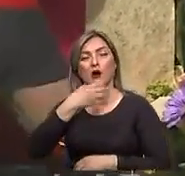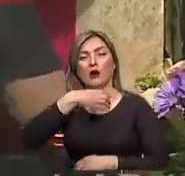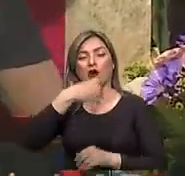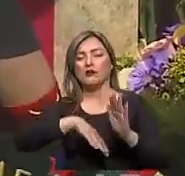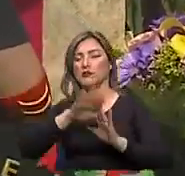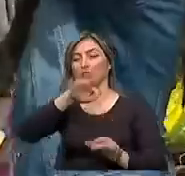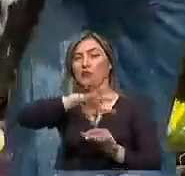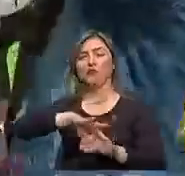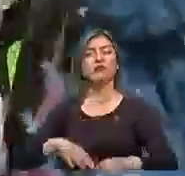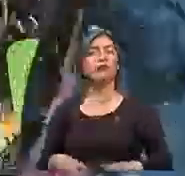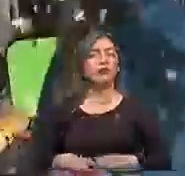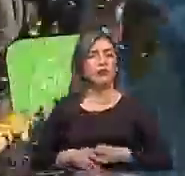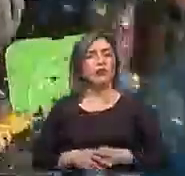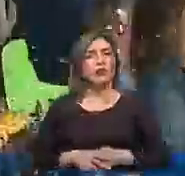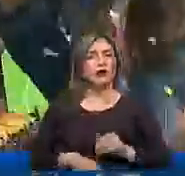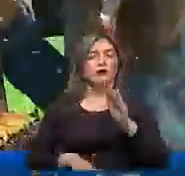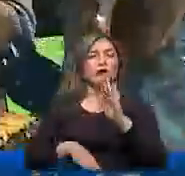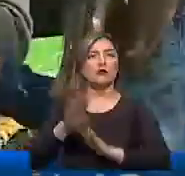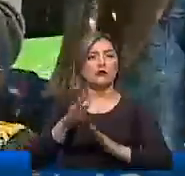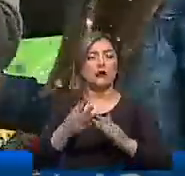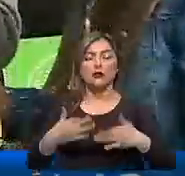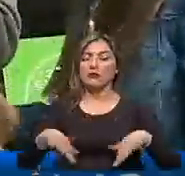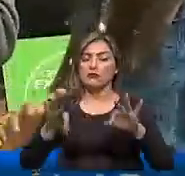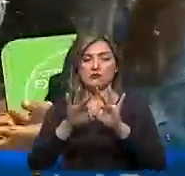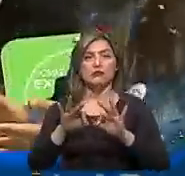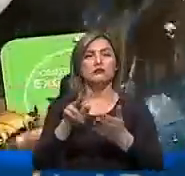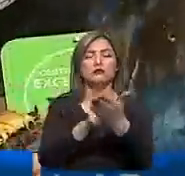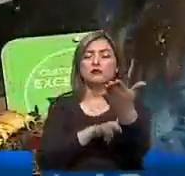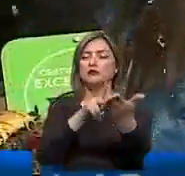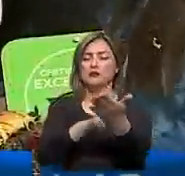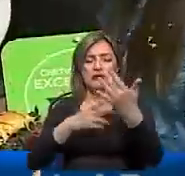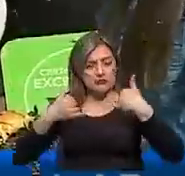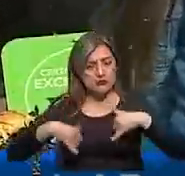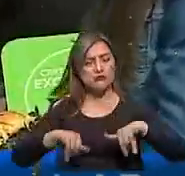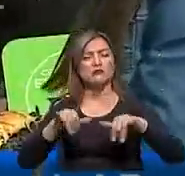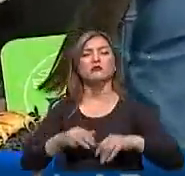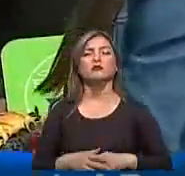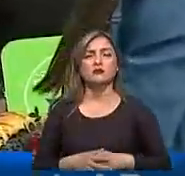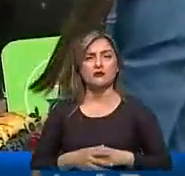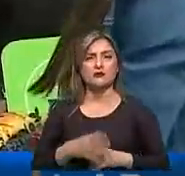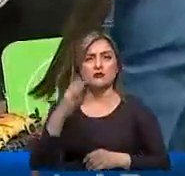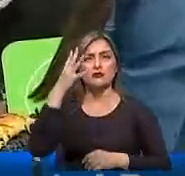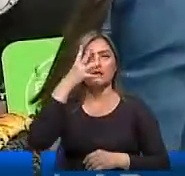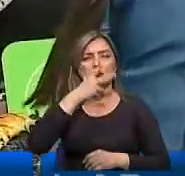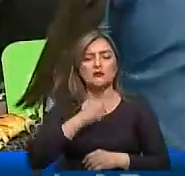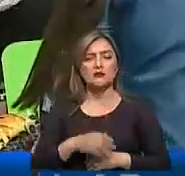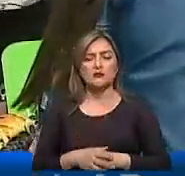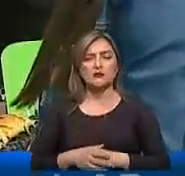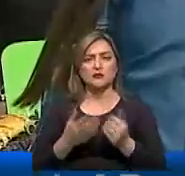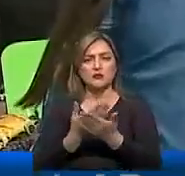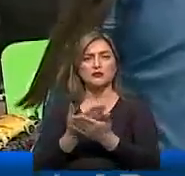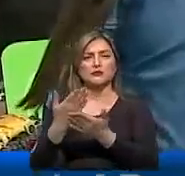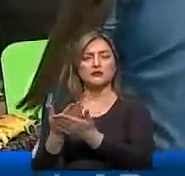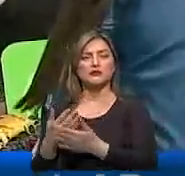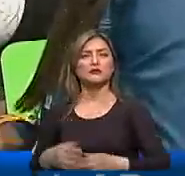las más votadas. Lo más importante es mantener nuestras tradiciones. Es súper lindo que sigan haciendo este tipo de iniciativas